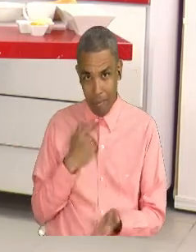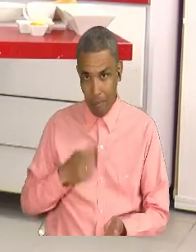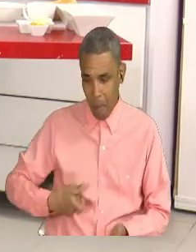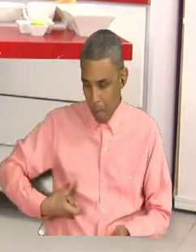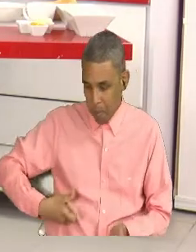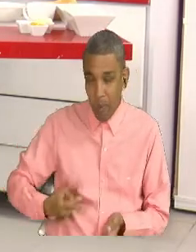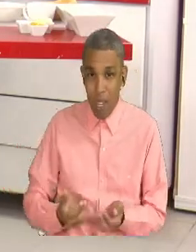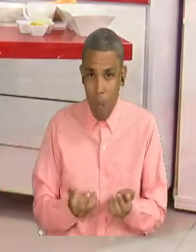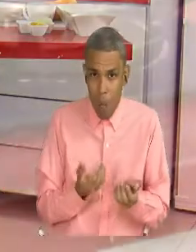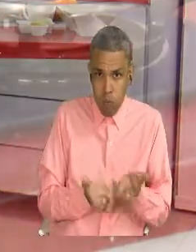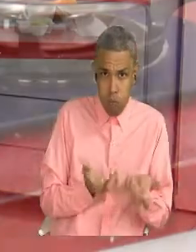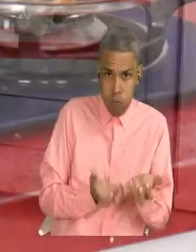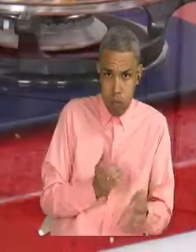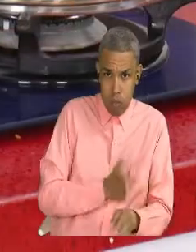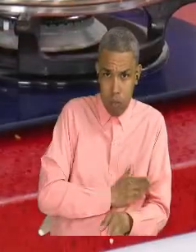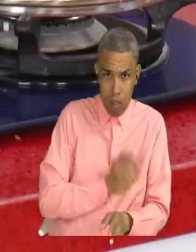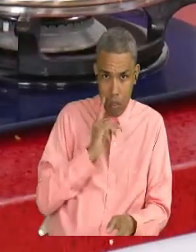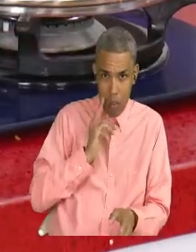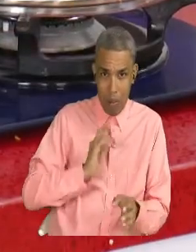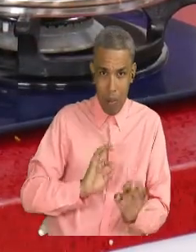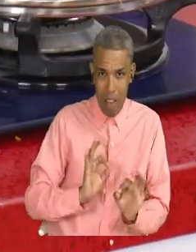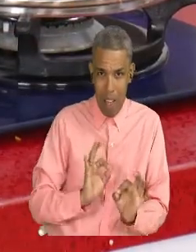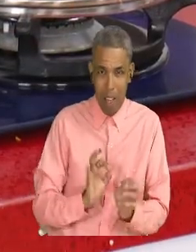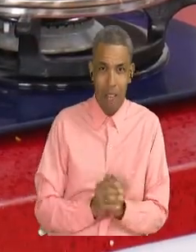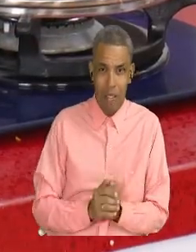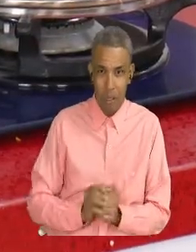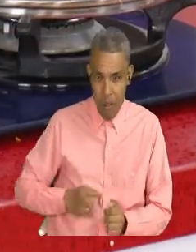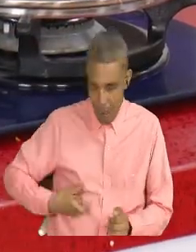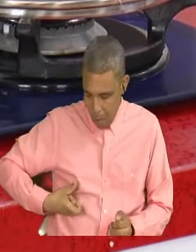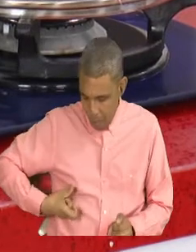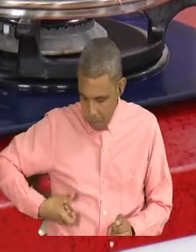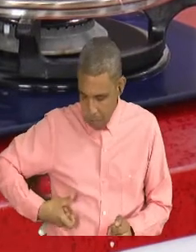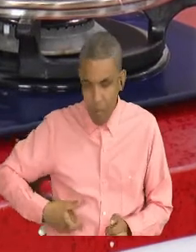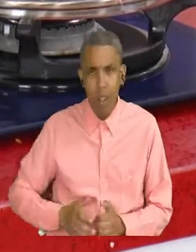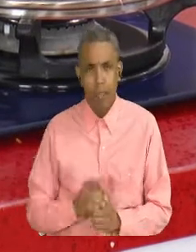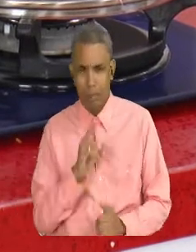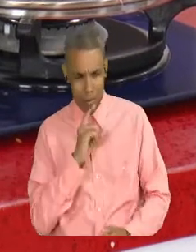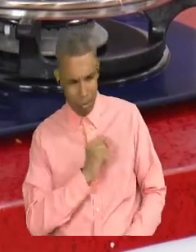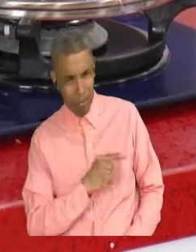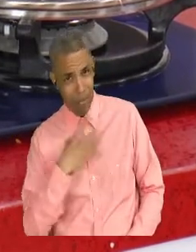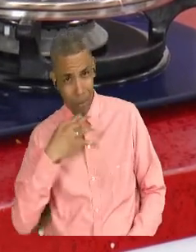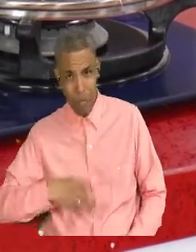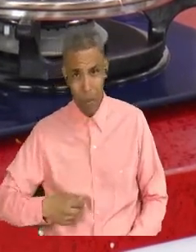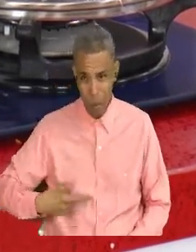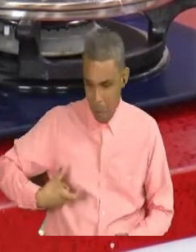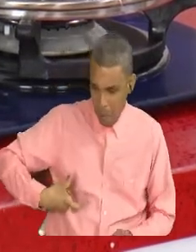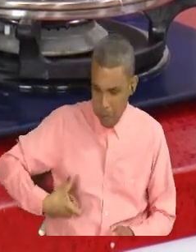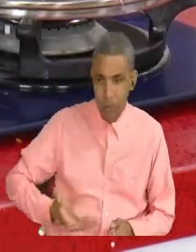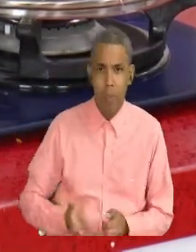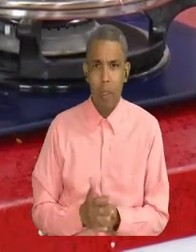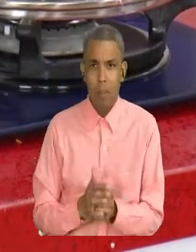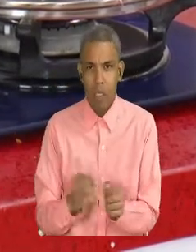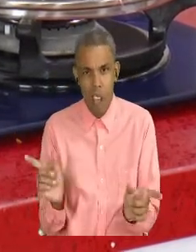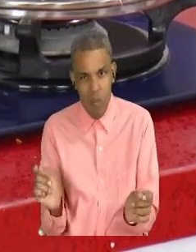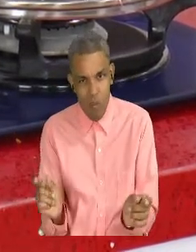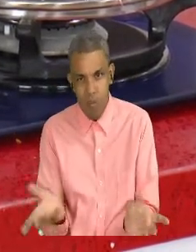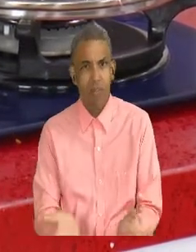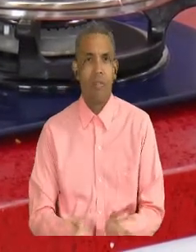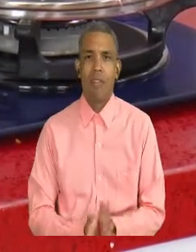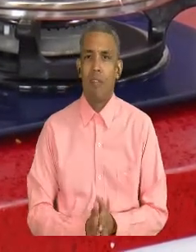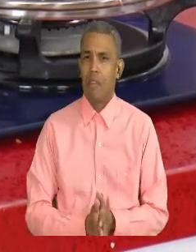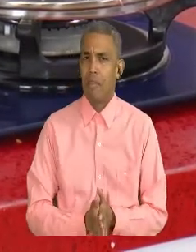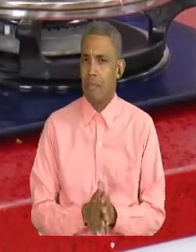con el tema. ¿Qué tan cierto es que los camarones... los mariscos, bueno, que creo que es lo mismo, ¿no? Pues, sí, sí, claro. Bueno,